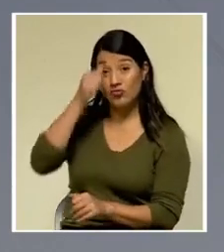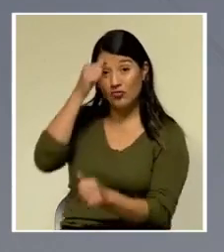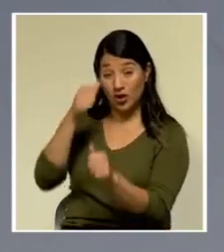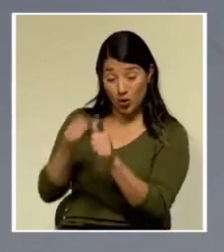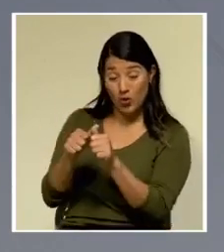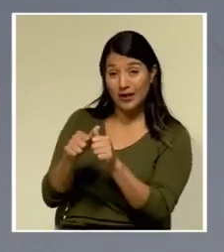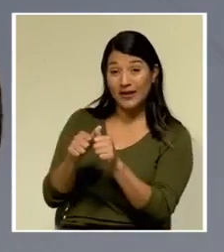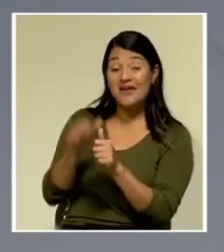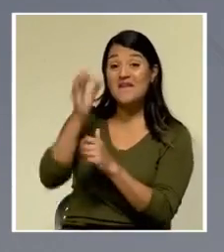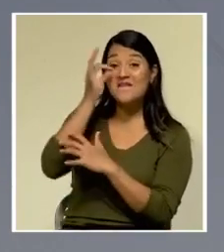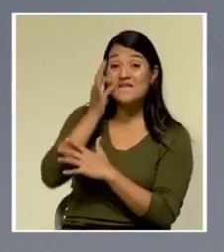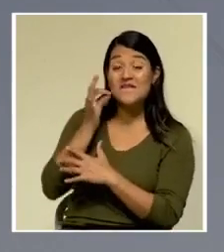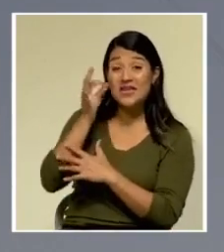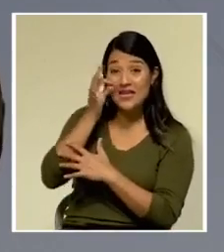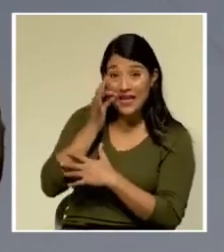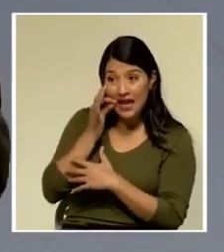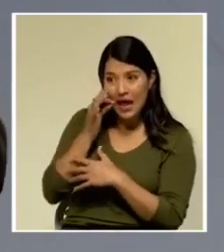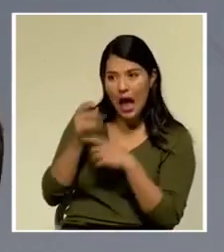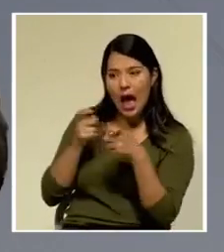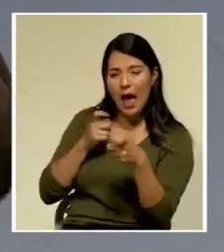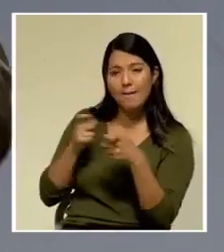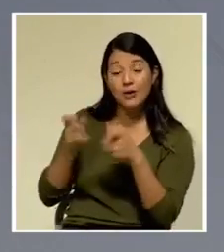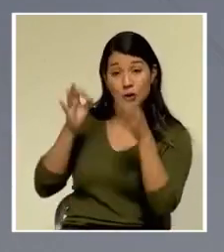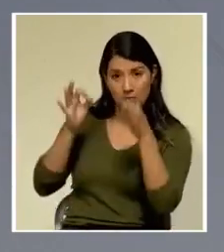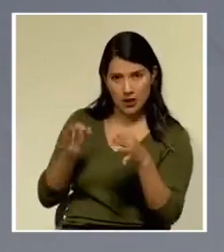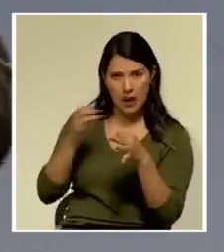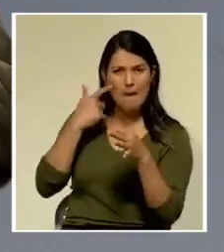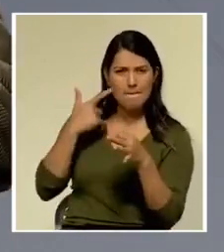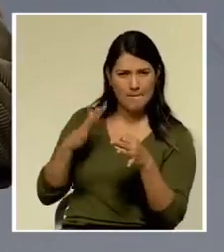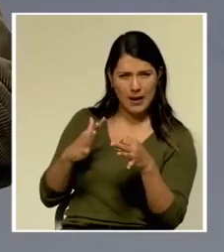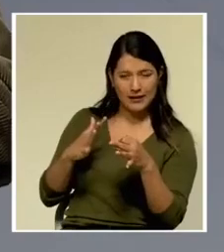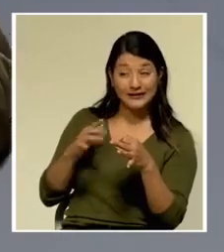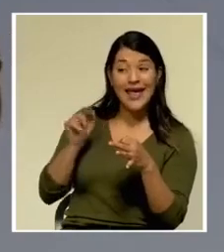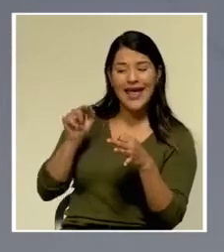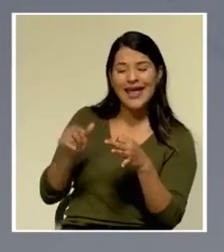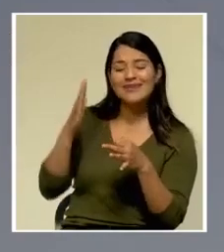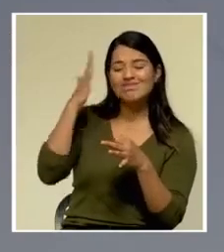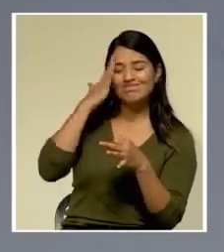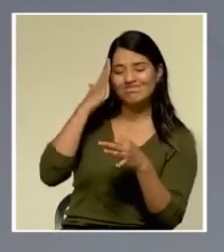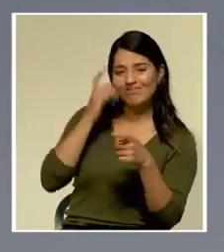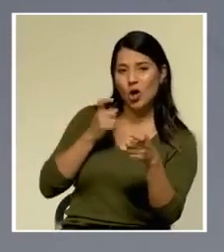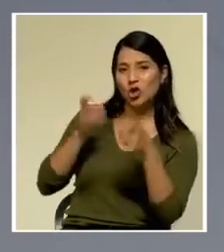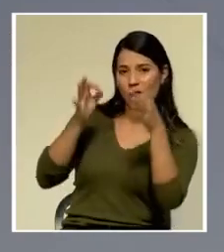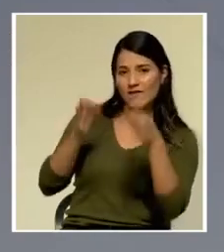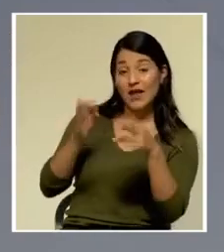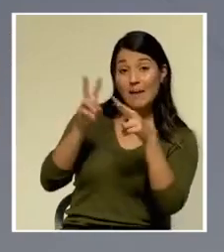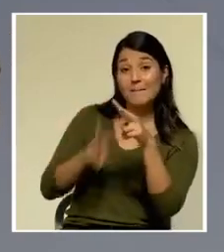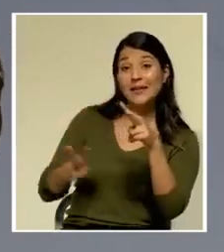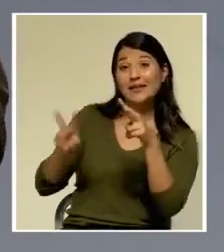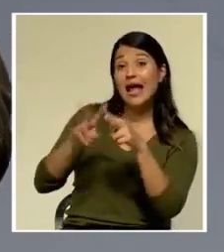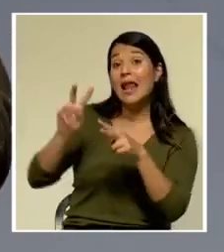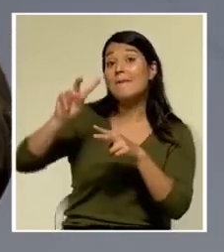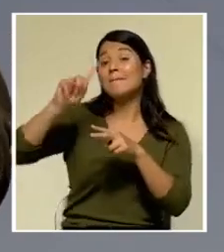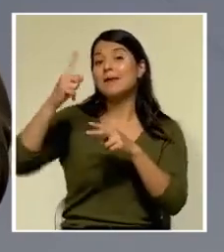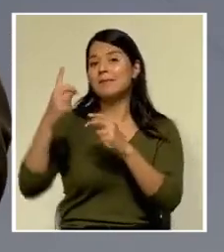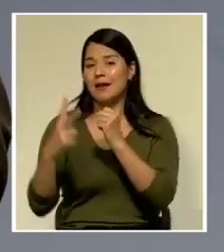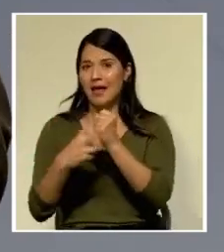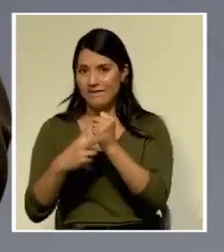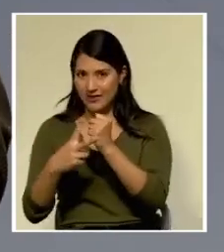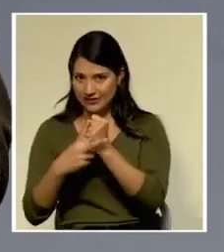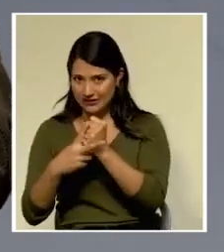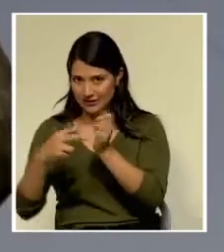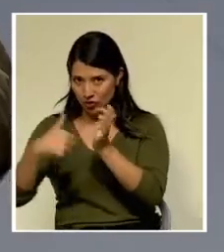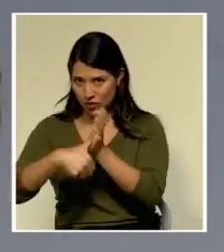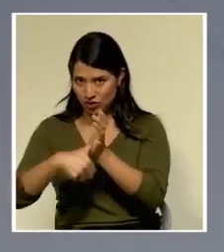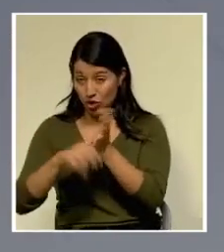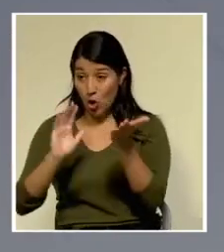Figueres administró muy bien, pareciera, su ventaja durante la primera ronda con respecto a los otros dos